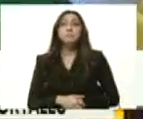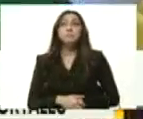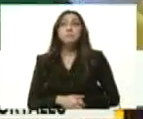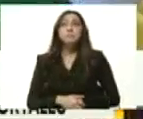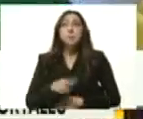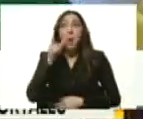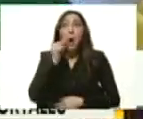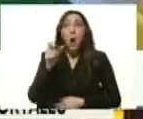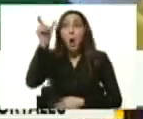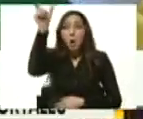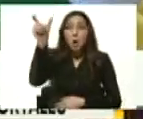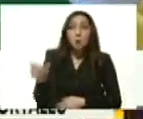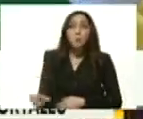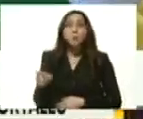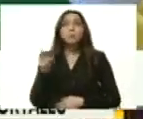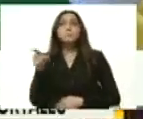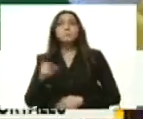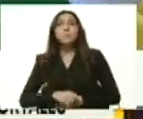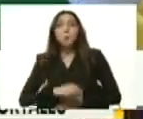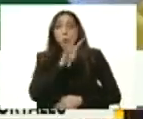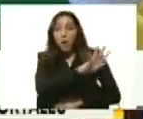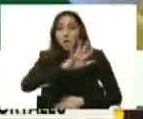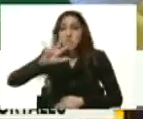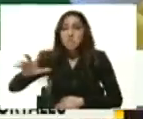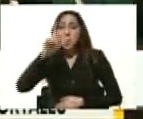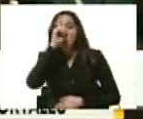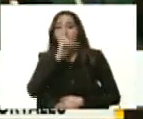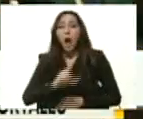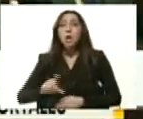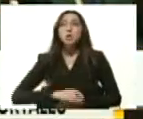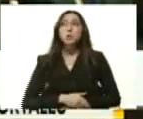Heiber Yamil Antelo Alarcón, 45 años.